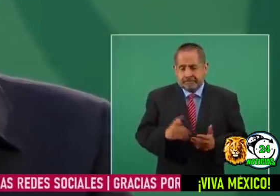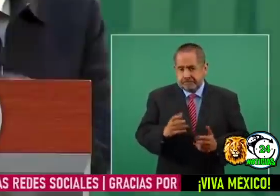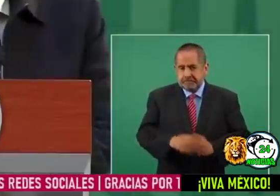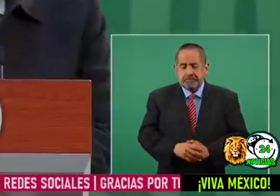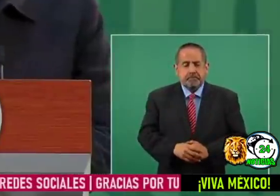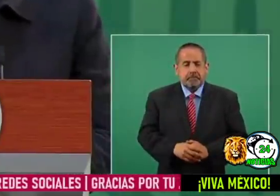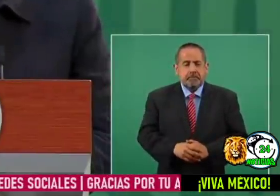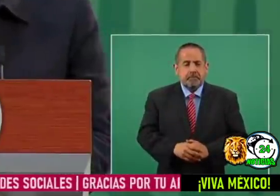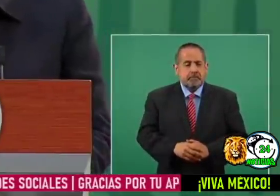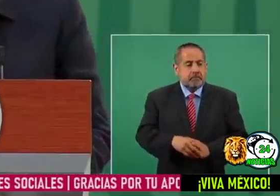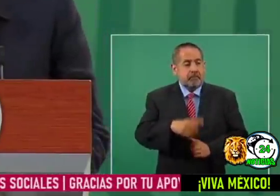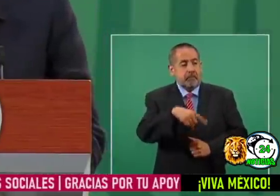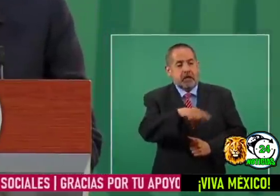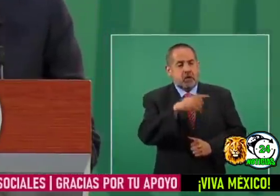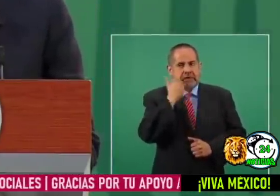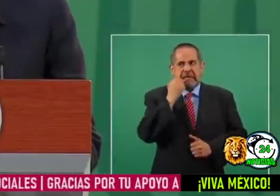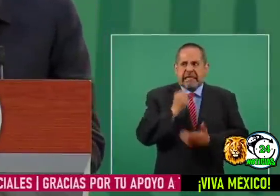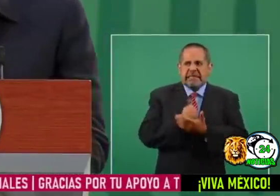que quieren